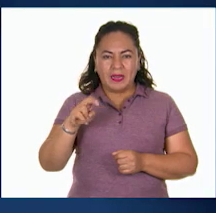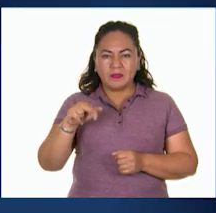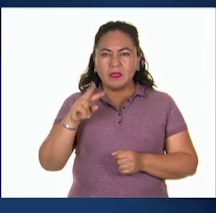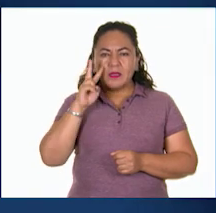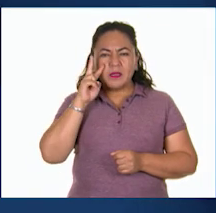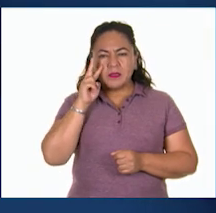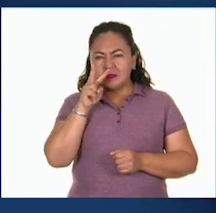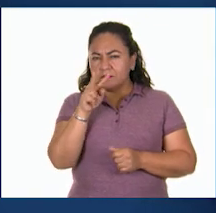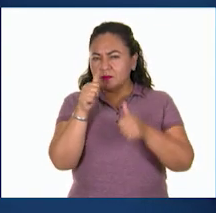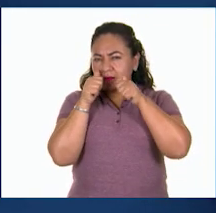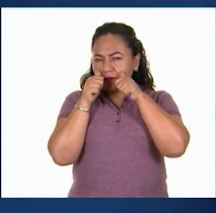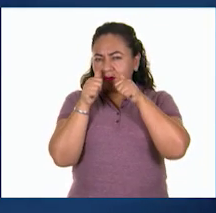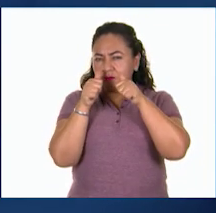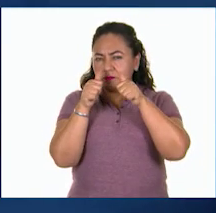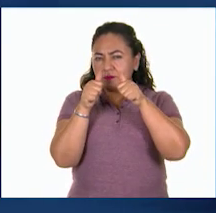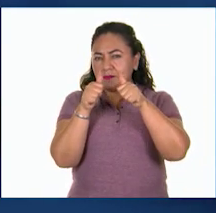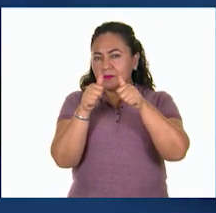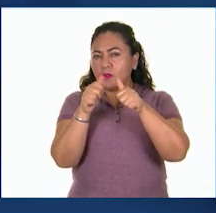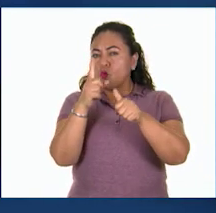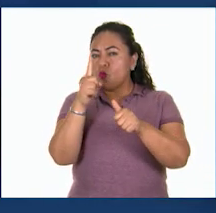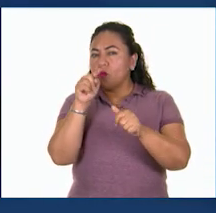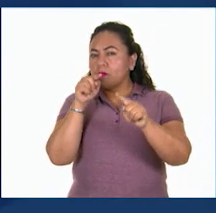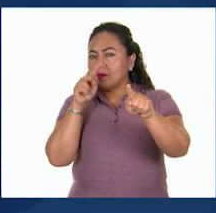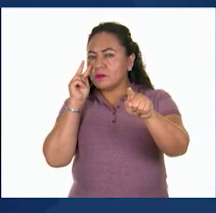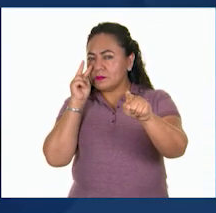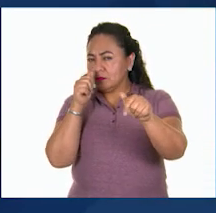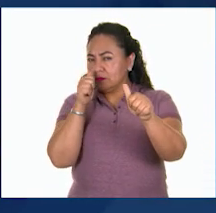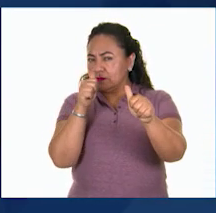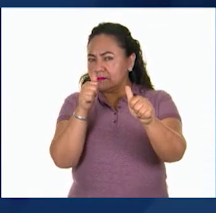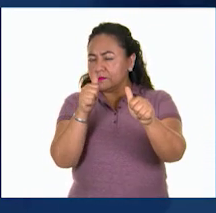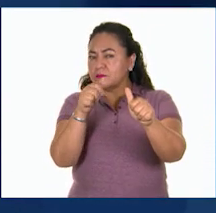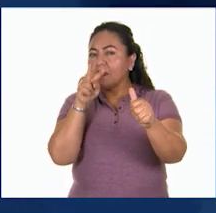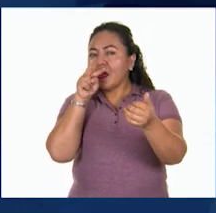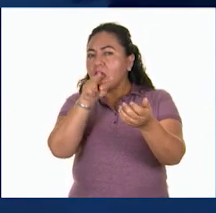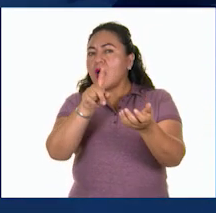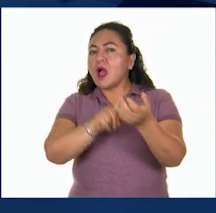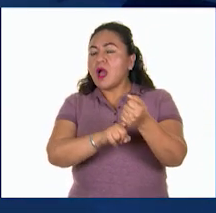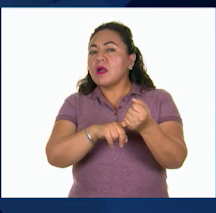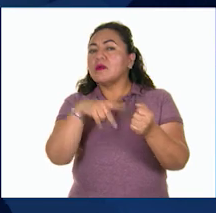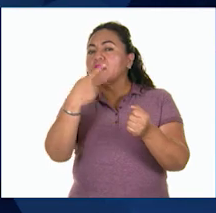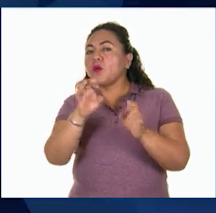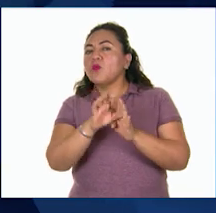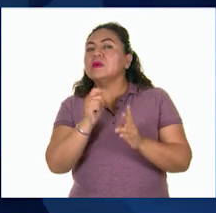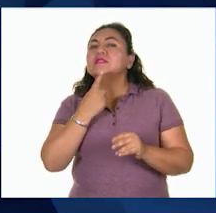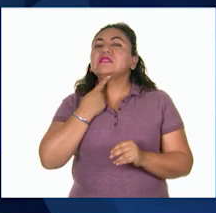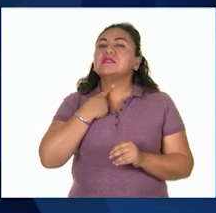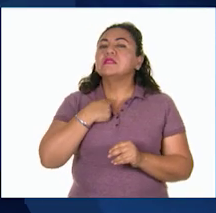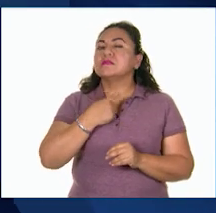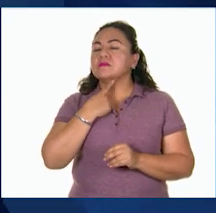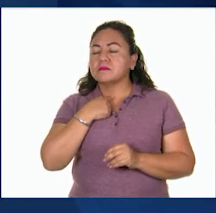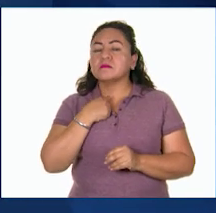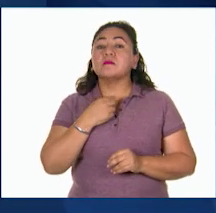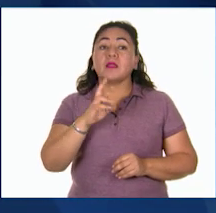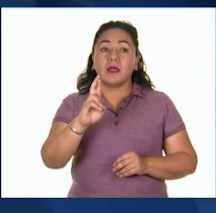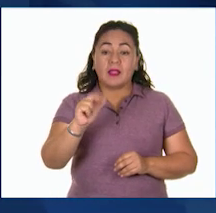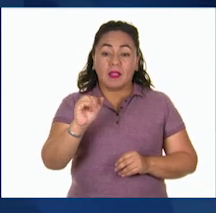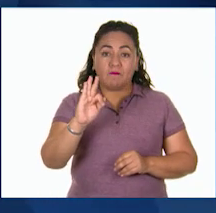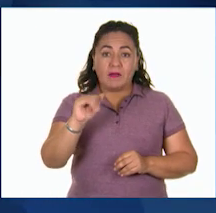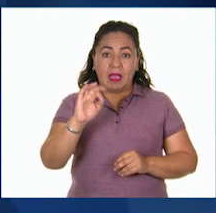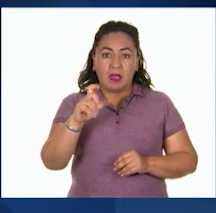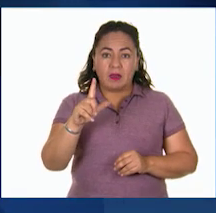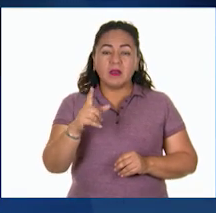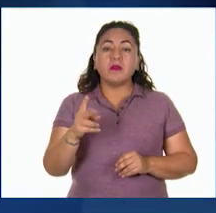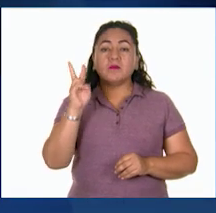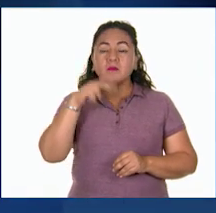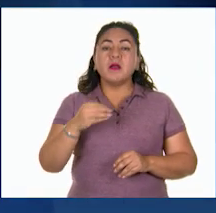fija terriblemente en un punto donde habría fustigamientos o posturas lascivas. Rafael Sanzio